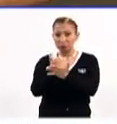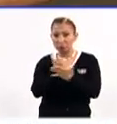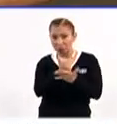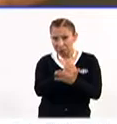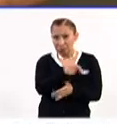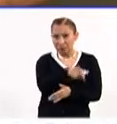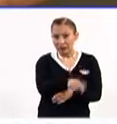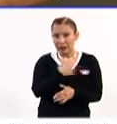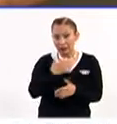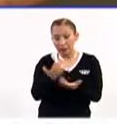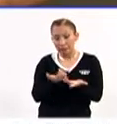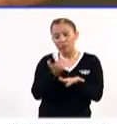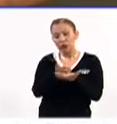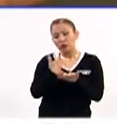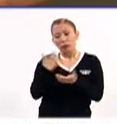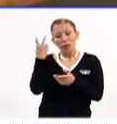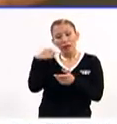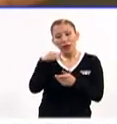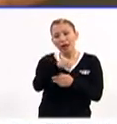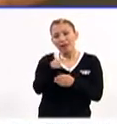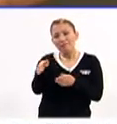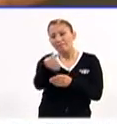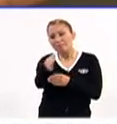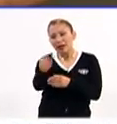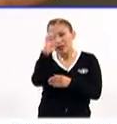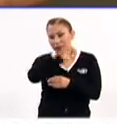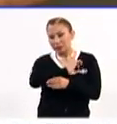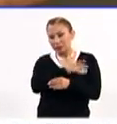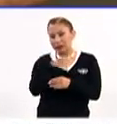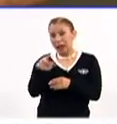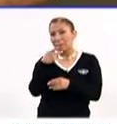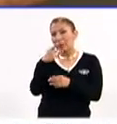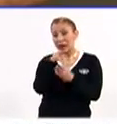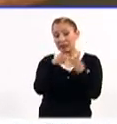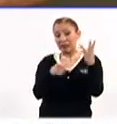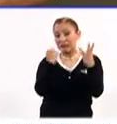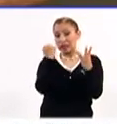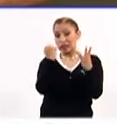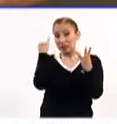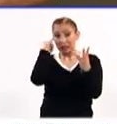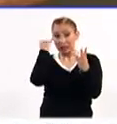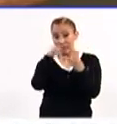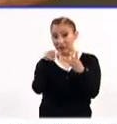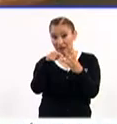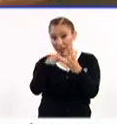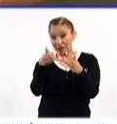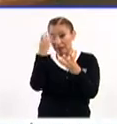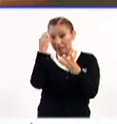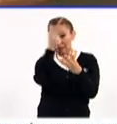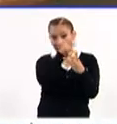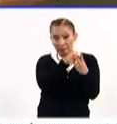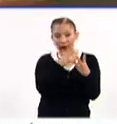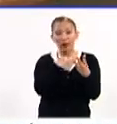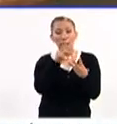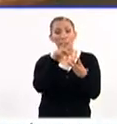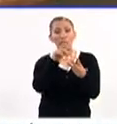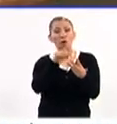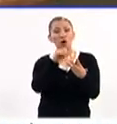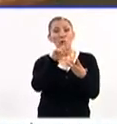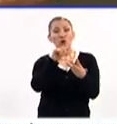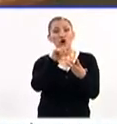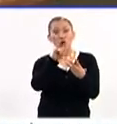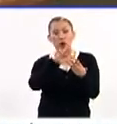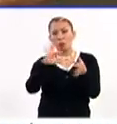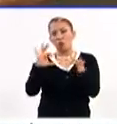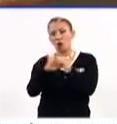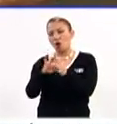colaboradoras de la expedición española. Como ella hablaba al parecer al menos 3 idiomas indígenas, es probable que hablara popoluca, que es una variante